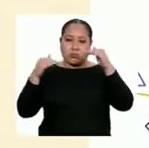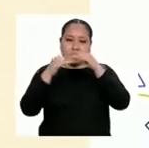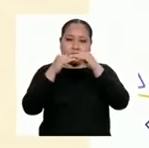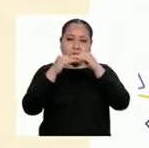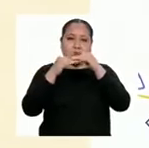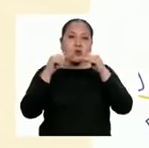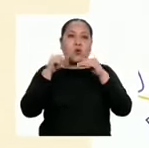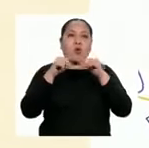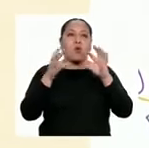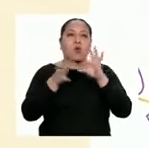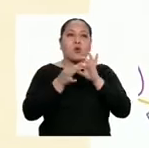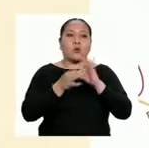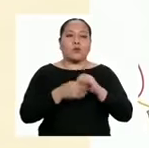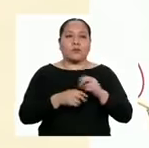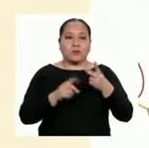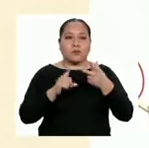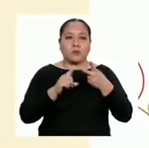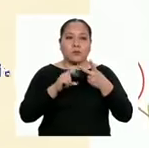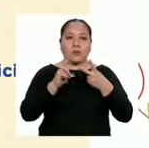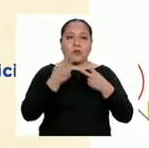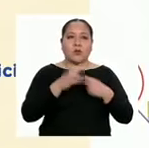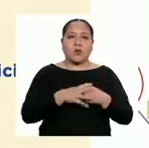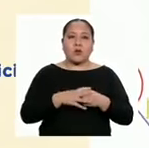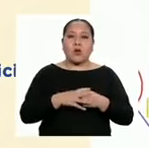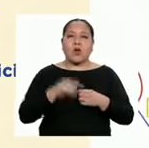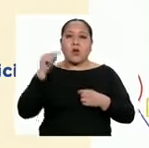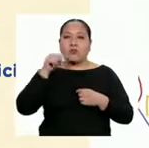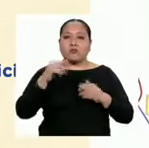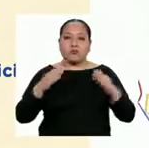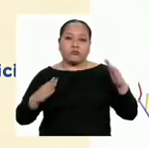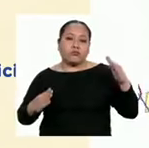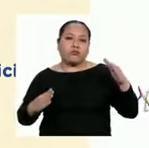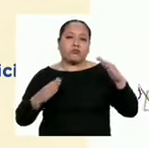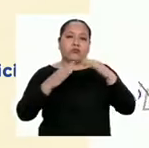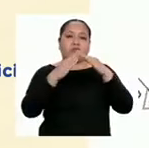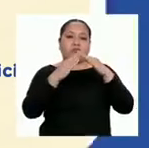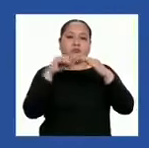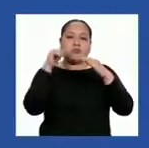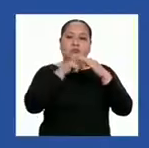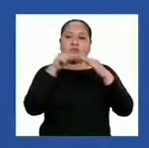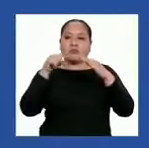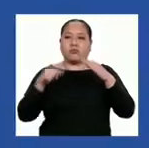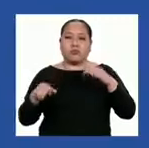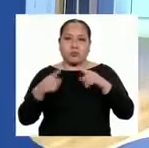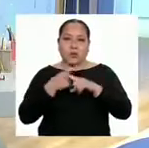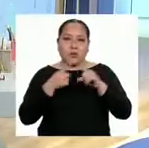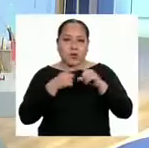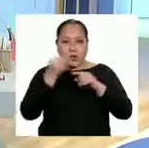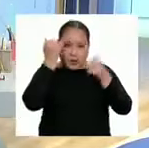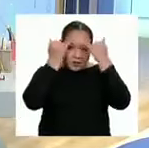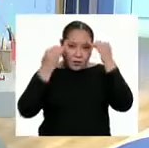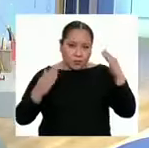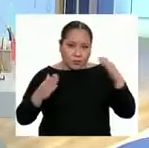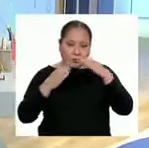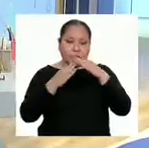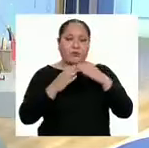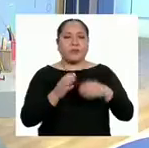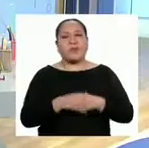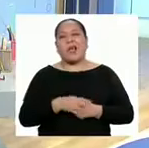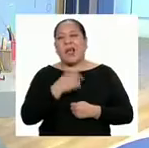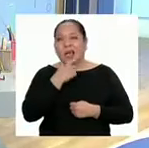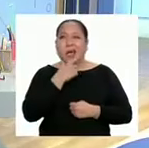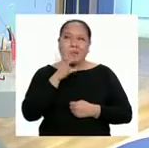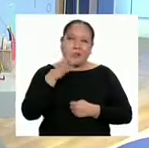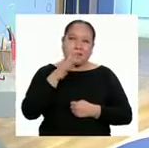2. Coincidir en la misma posición ante algo controvertido. Entonces no estaba tan lejos